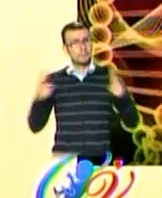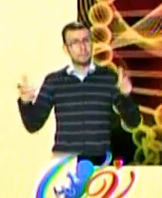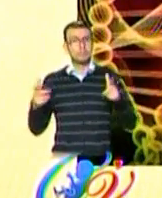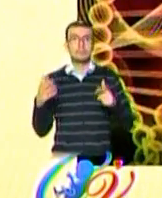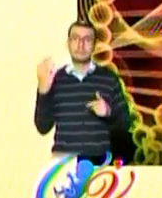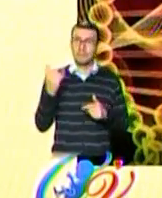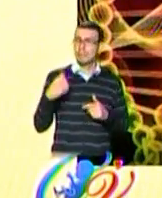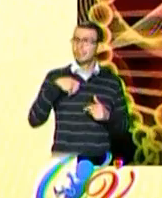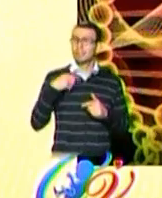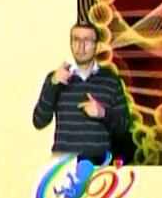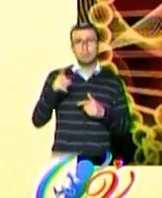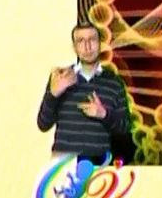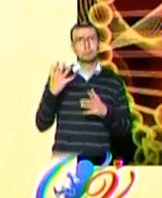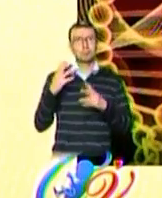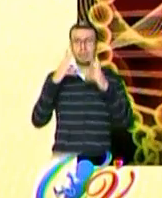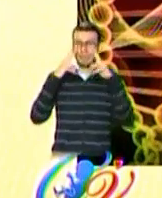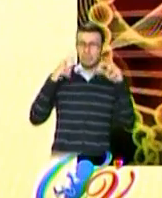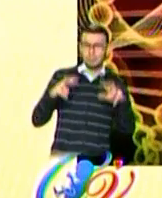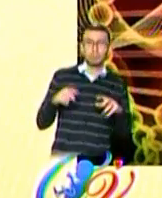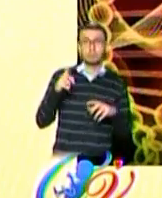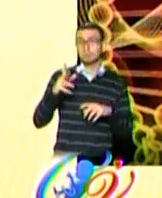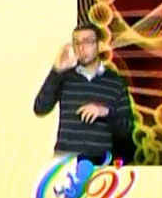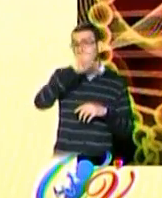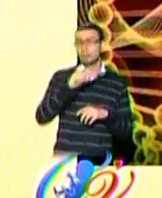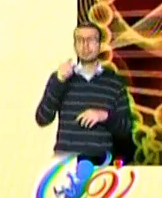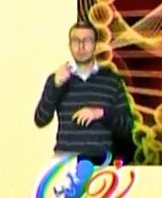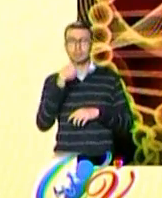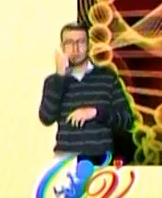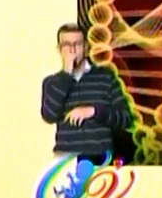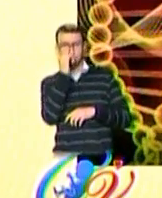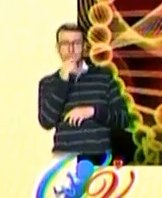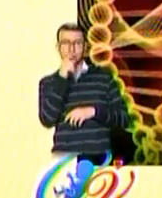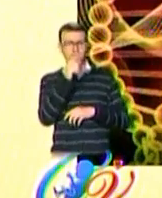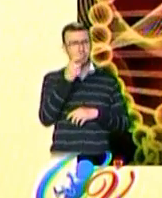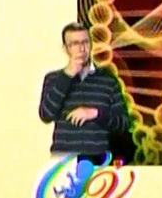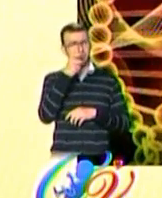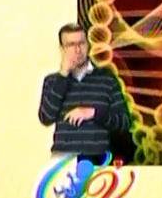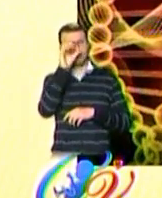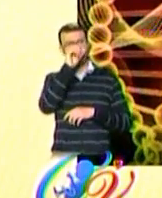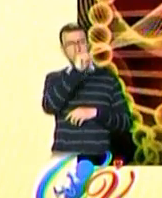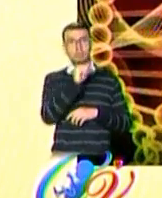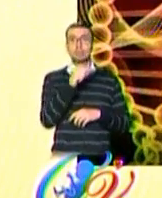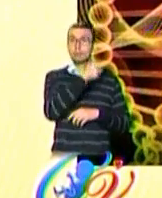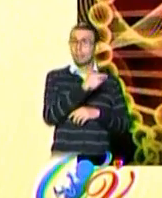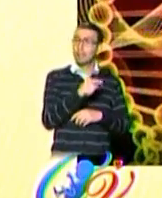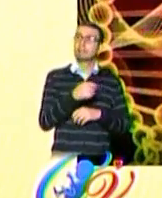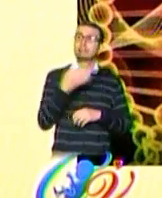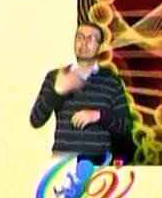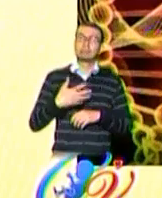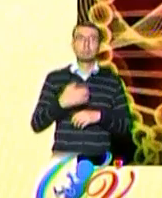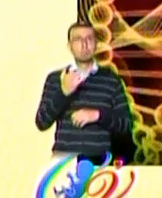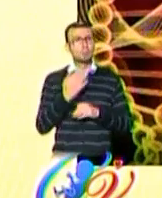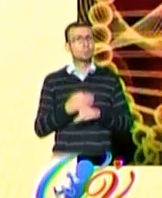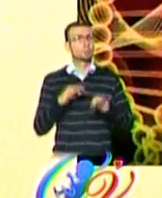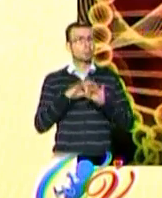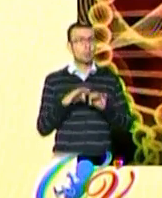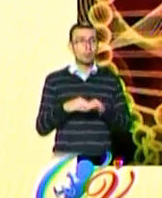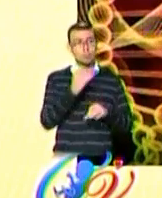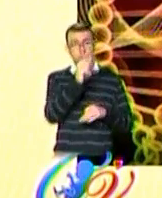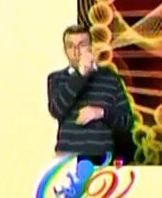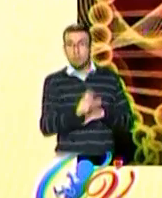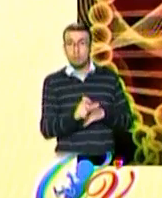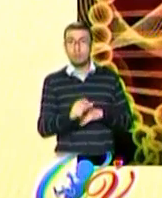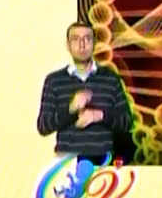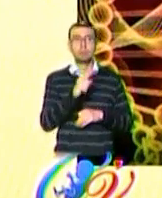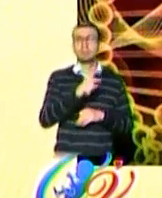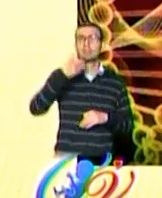la investigación se han logrado imágenes que se puede hablar como una persona hablando